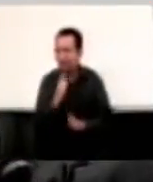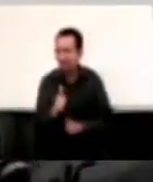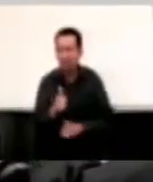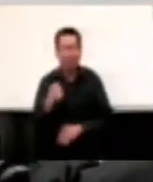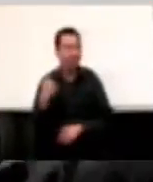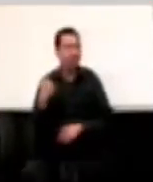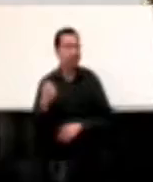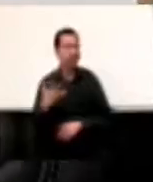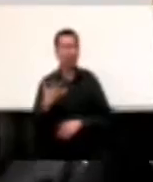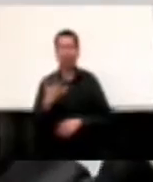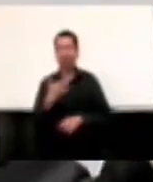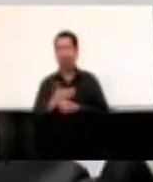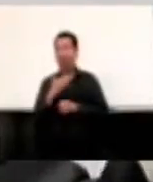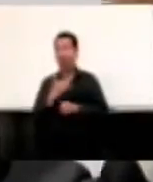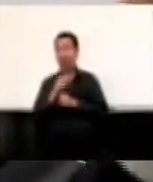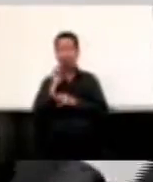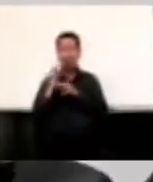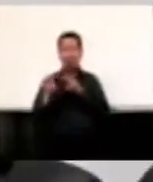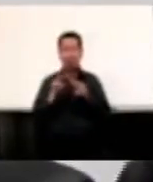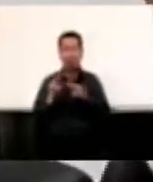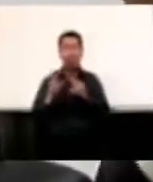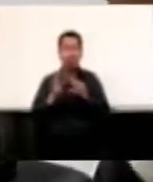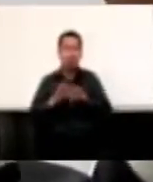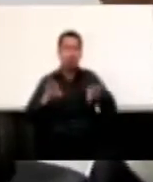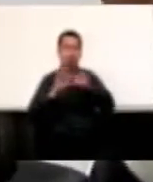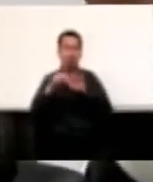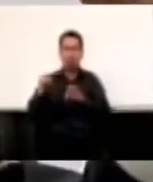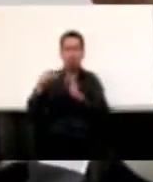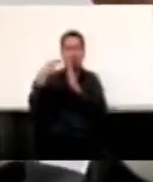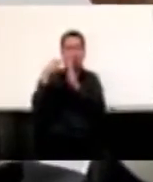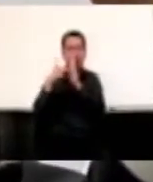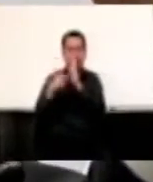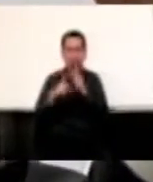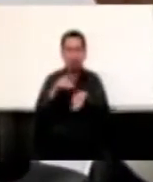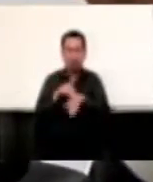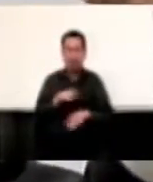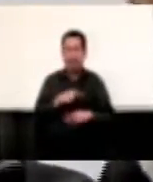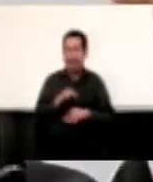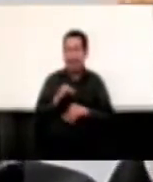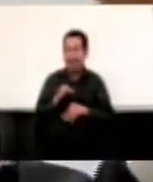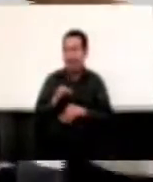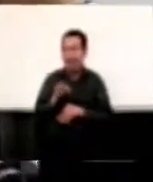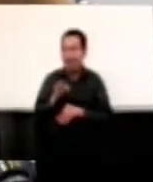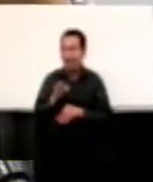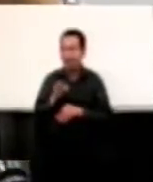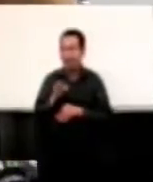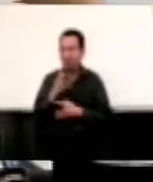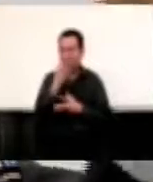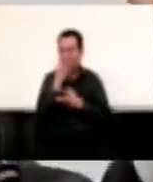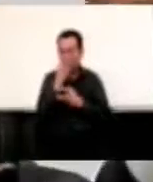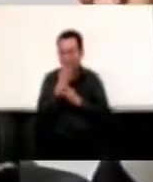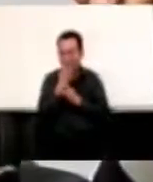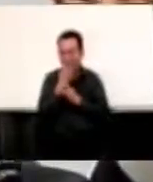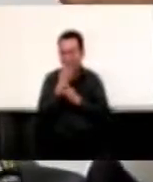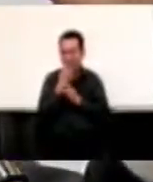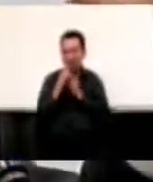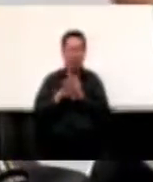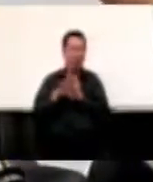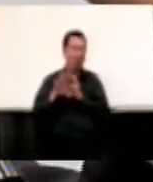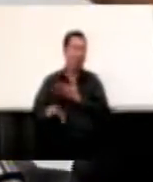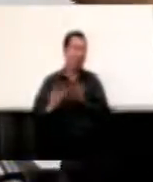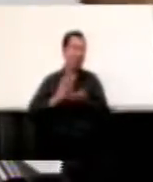con su programa de gobierno. Y decepciona fuertemente al electorado digital. Nos enfrentaríamos a un escenario que es muy preocupante.